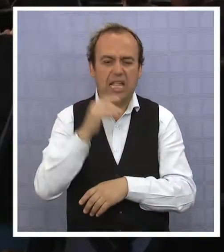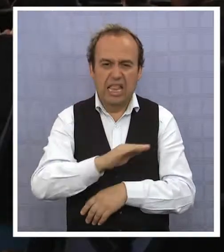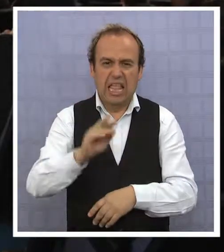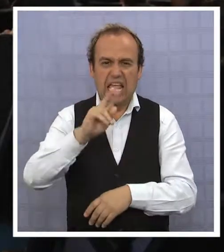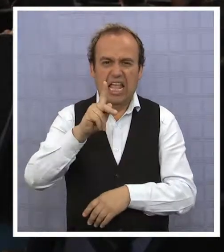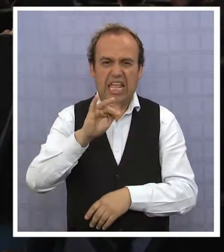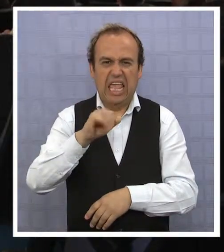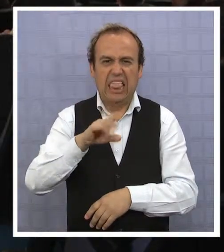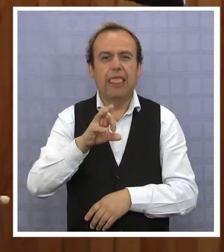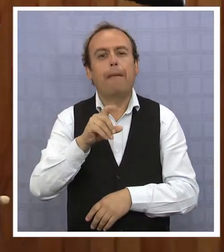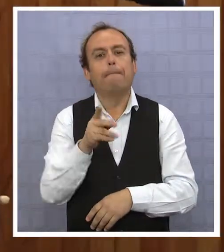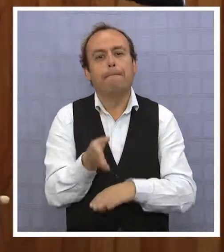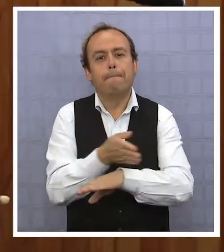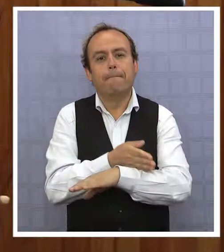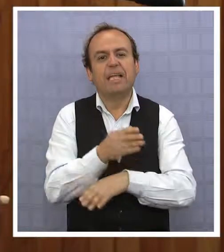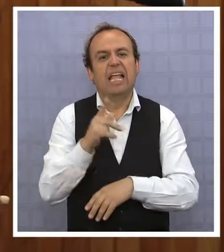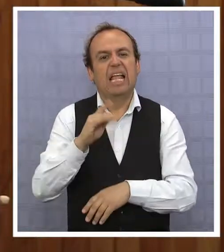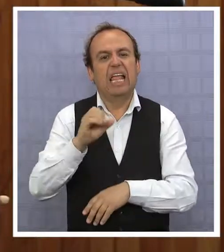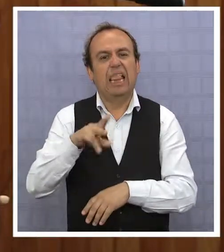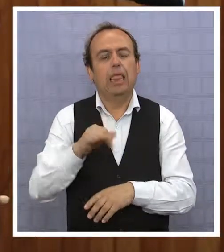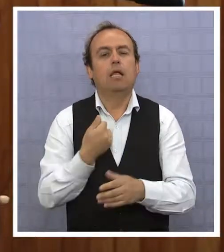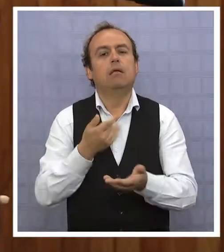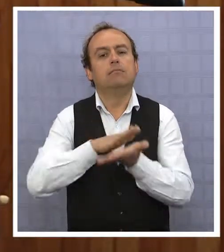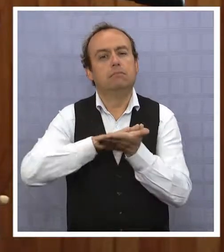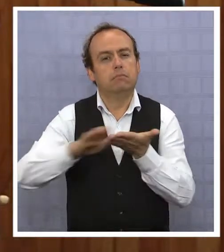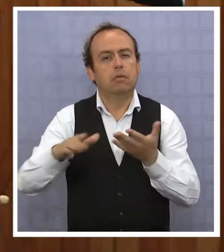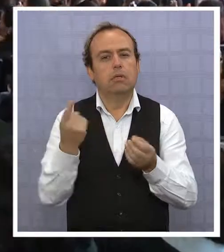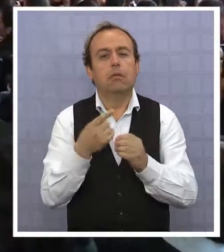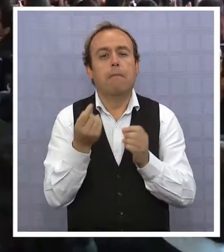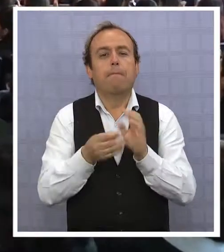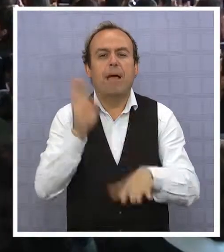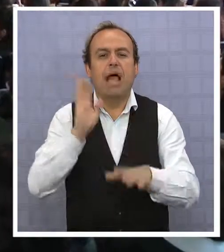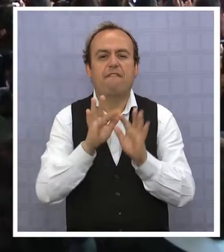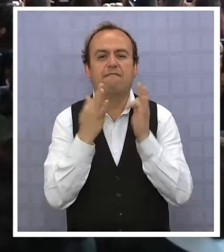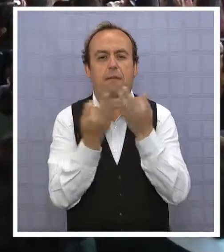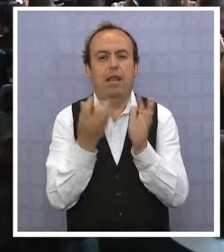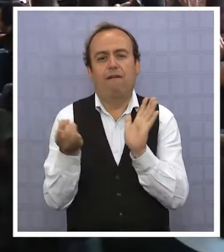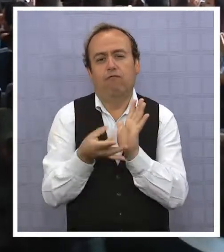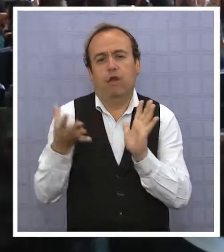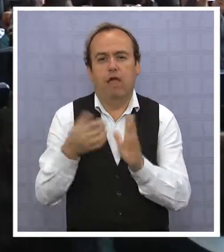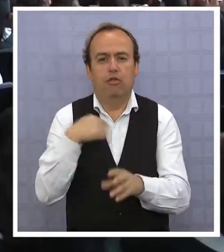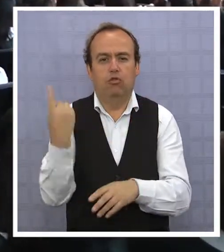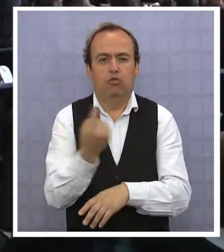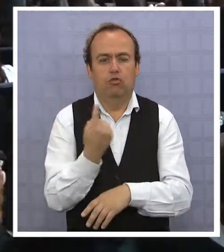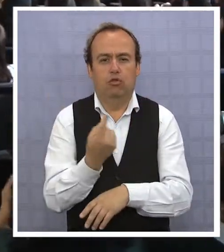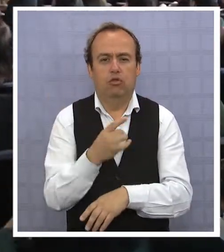y prekinder para los niños de las familias del 60% más vulnerables de la población.